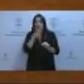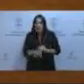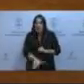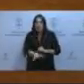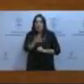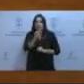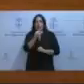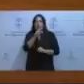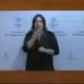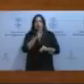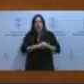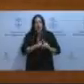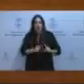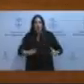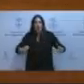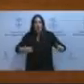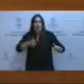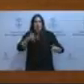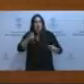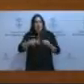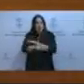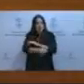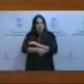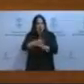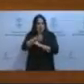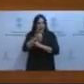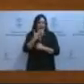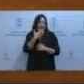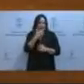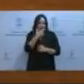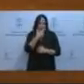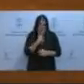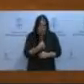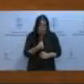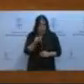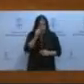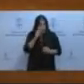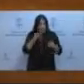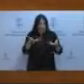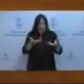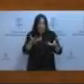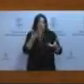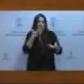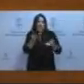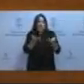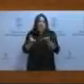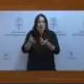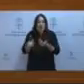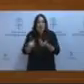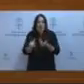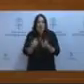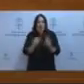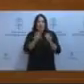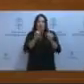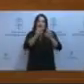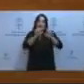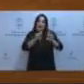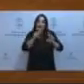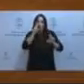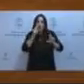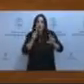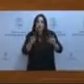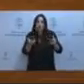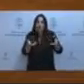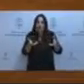más inversiones y es más complejo, por poner un ejemplo fácil de entender. Pero el turismo activo, en cuanto hay demanda, en cuanto la gente va, surgen empresas de turismo activo que suele ser el primer